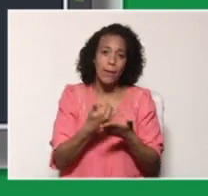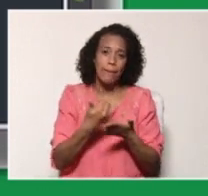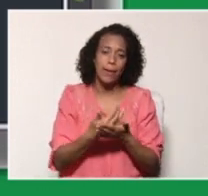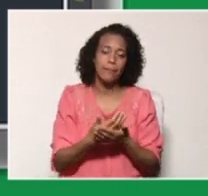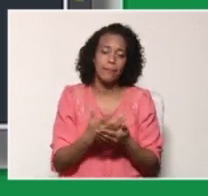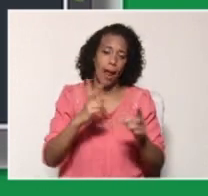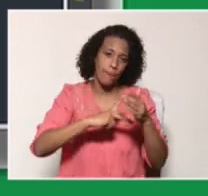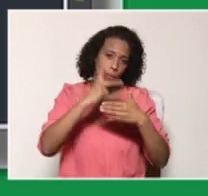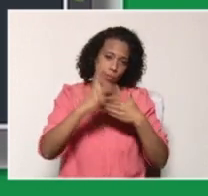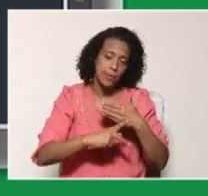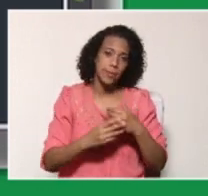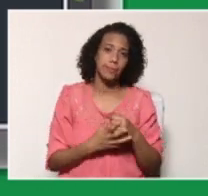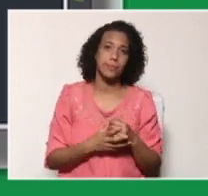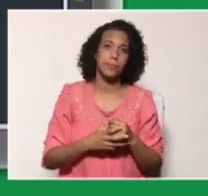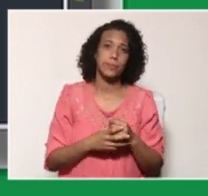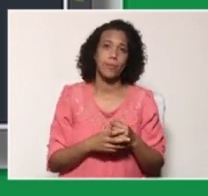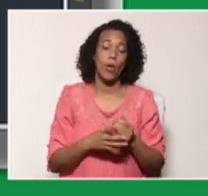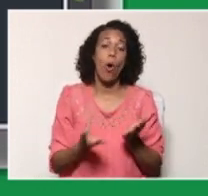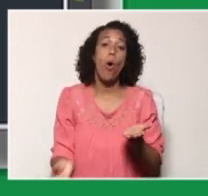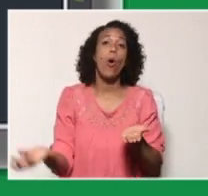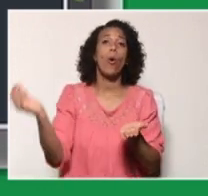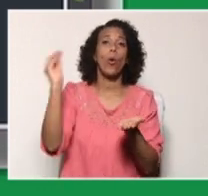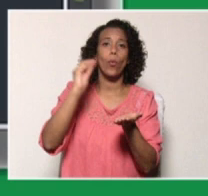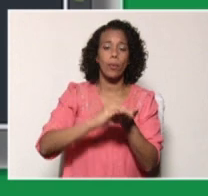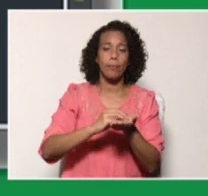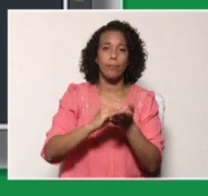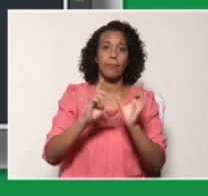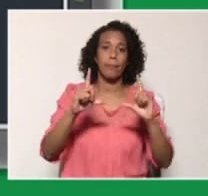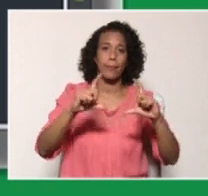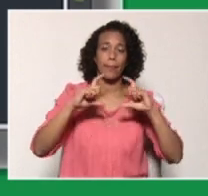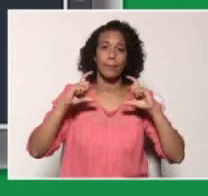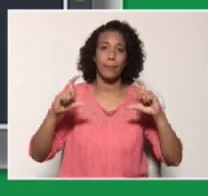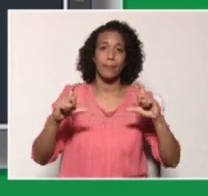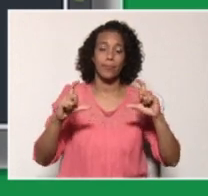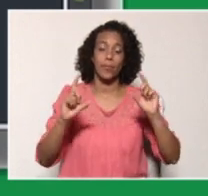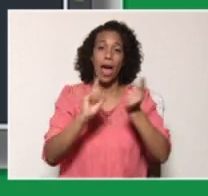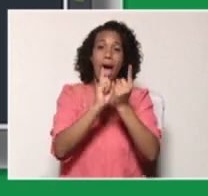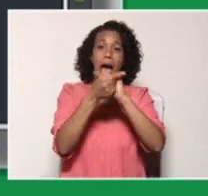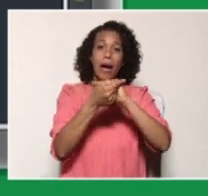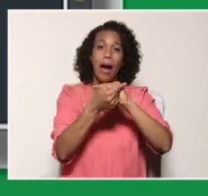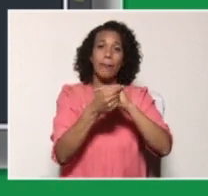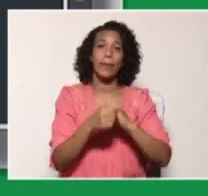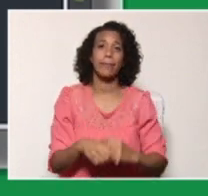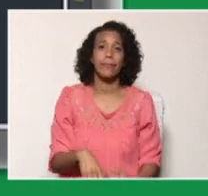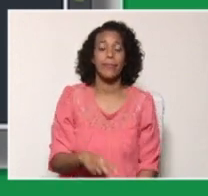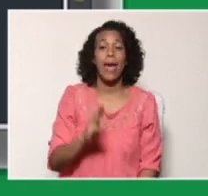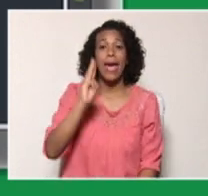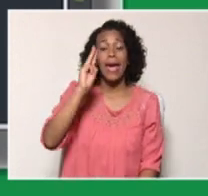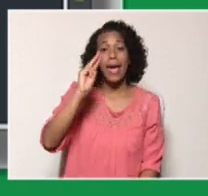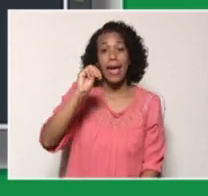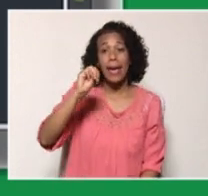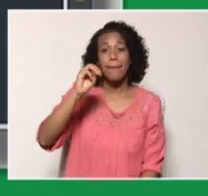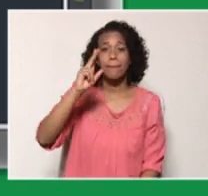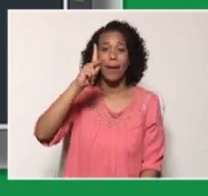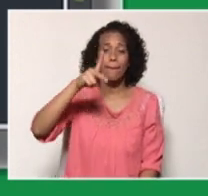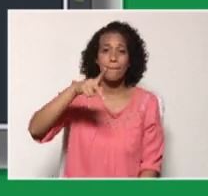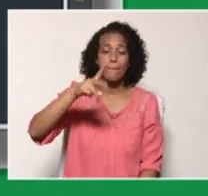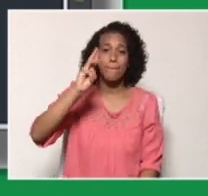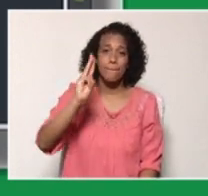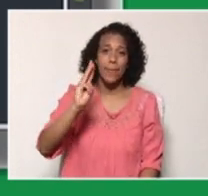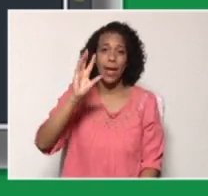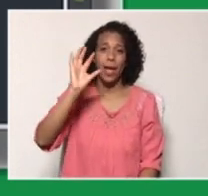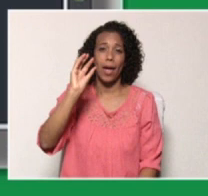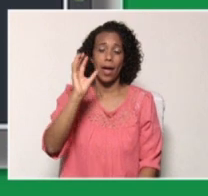Vamos a la parte del formato, se lo cambiamos a MP4 y verificamos que la extensión